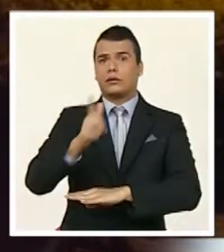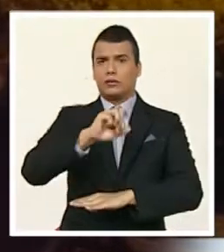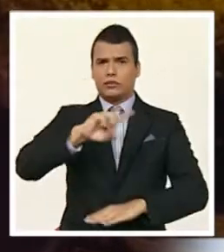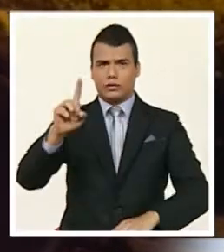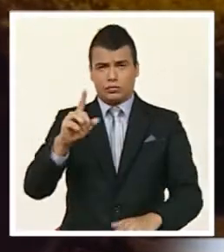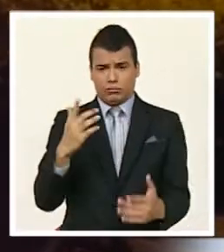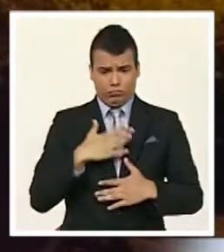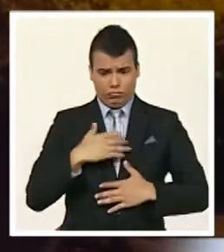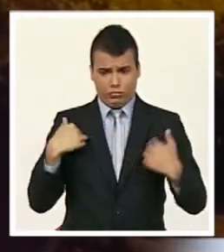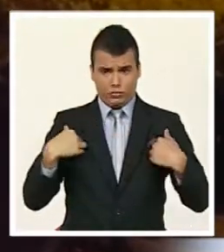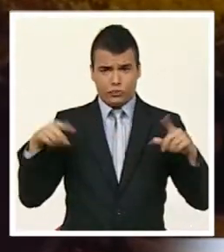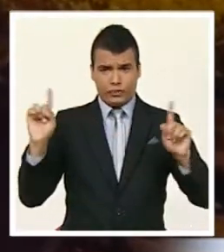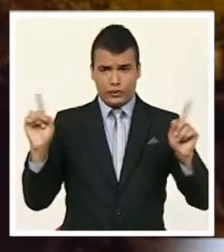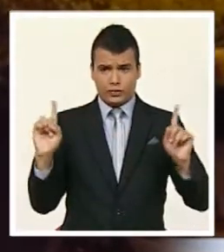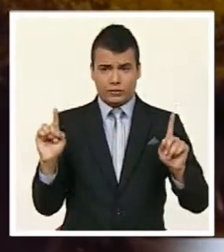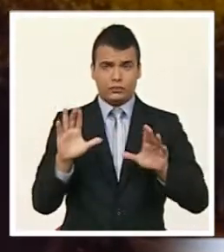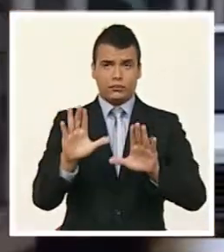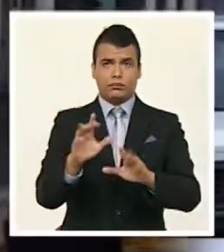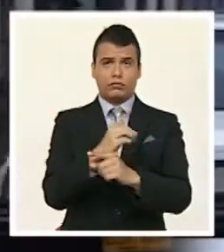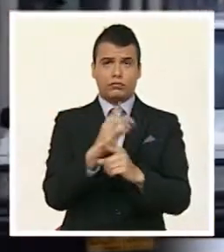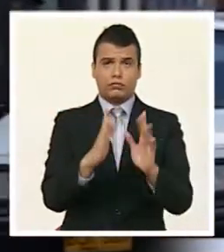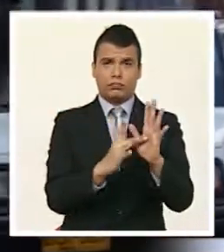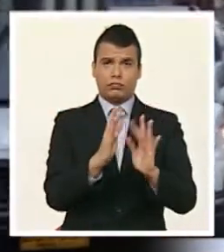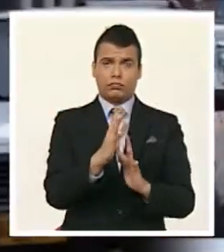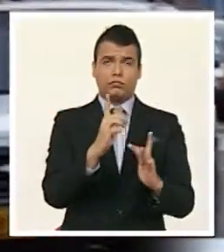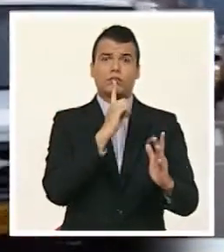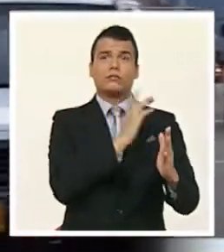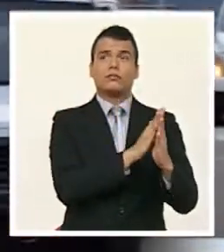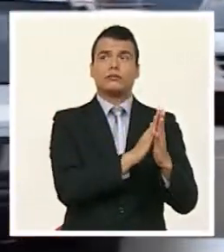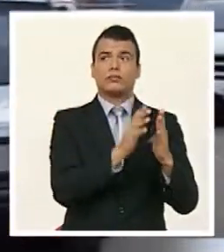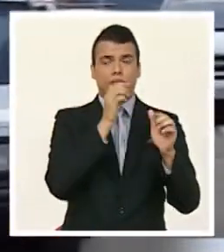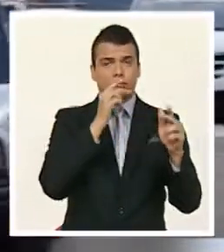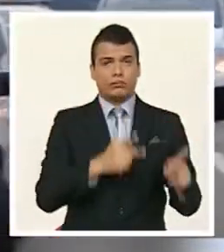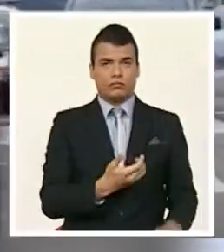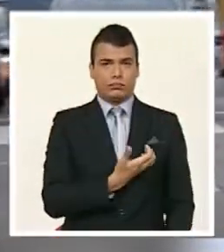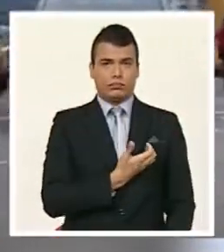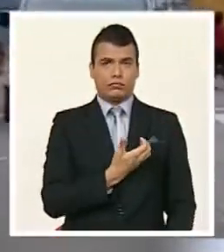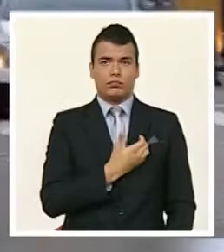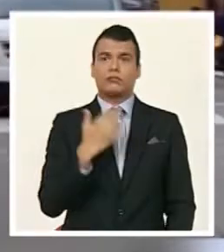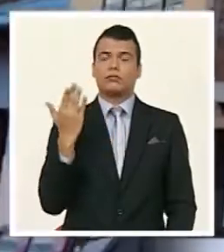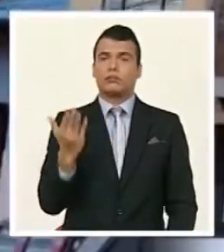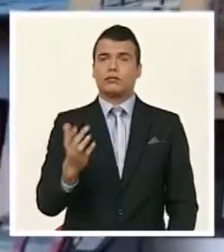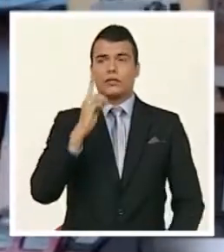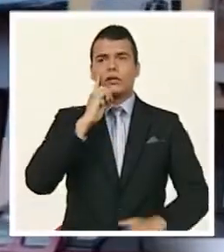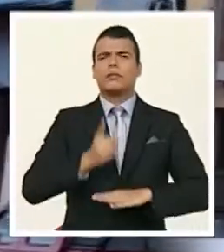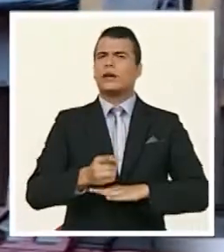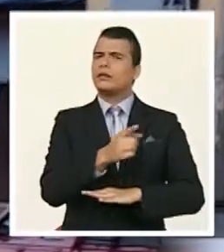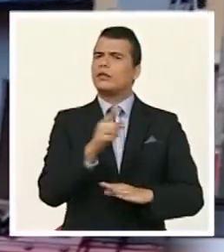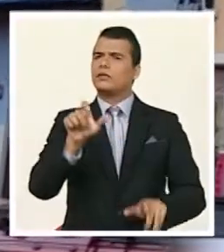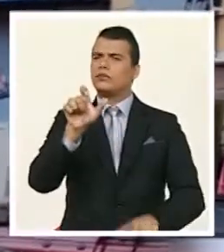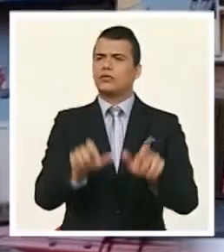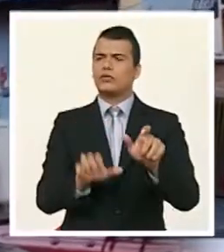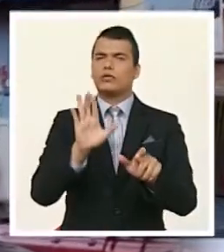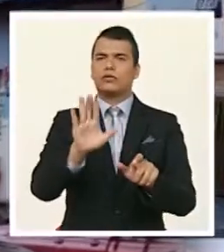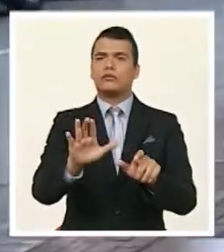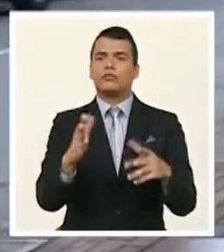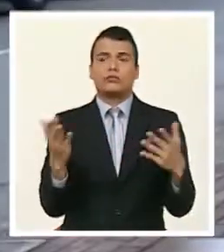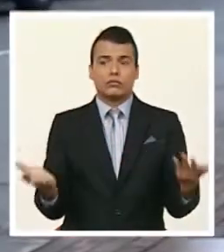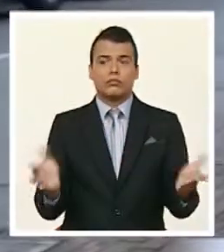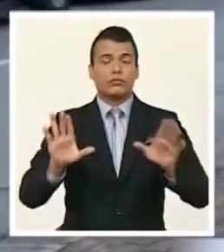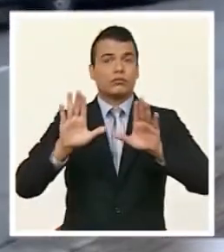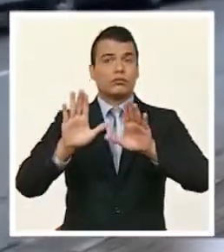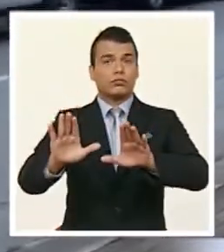de los días de la Semana Mayor. Según el alcalde Henry Erazo Calvache, tomó la medida para que los habitantes de su municipio tengan una